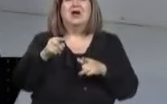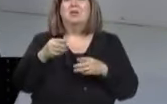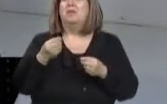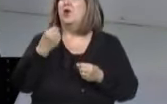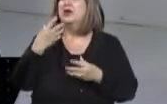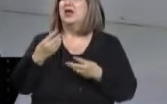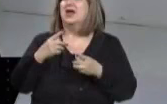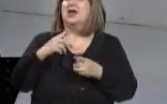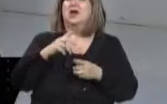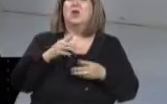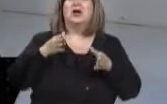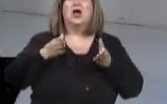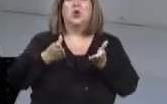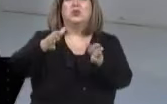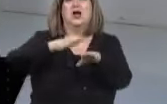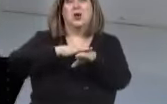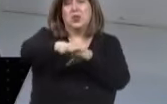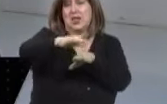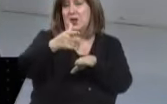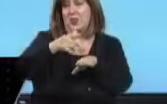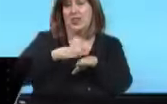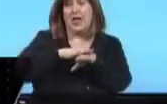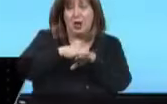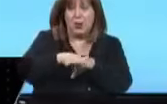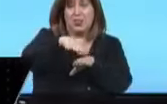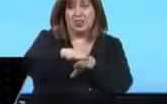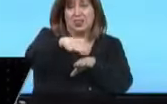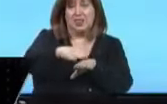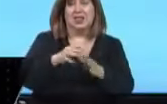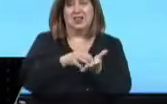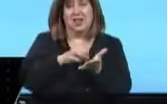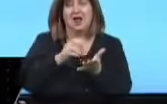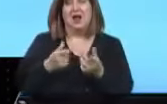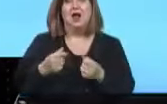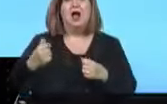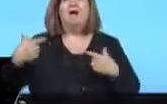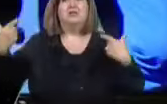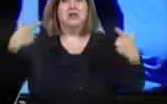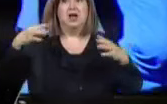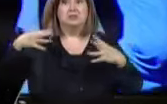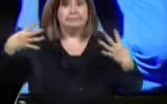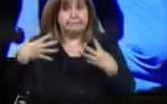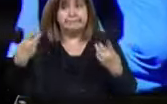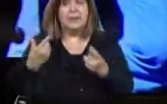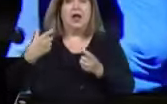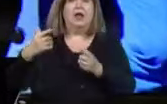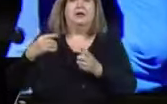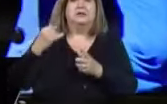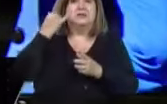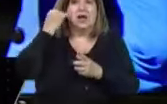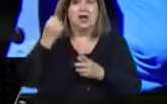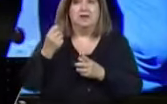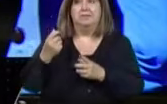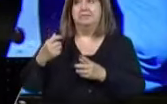de las condiciones de las rutas, por ejemplo. Sin pensar que hay, por ejemplo, hay rebeliones Tuareg, hay en Mali, hay